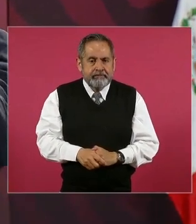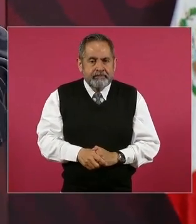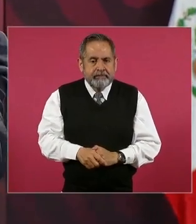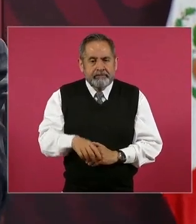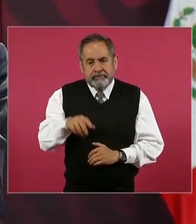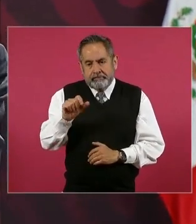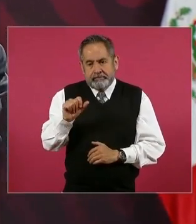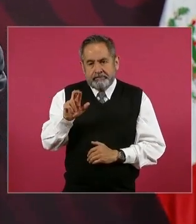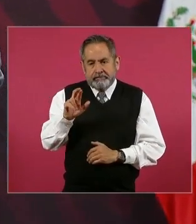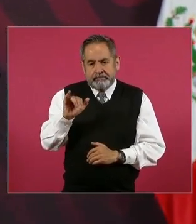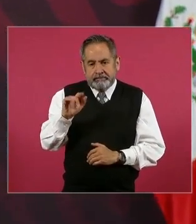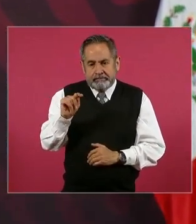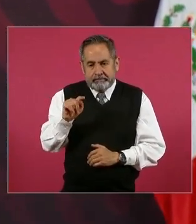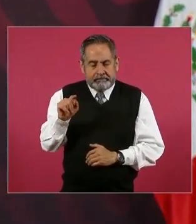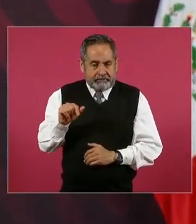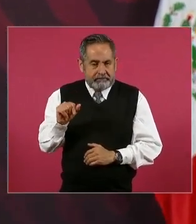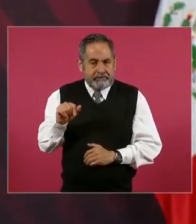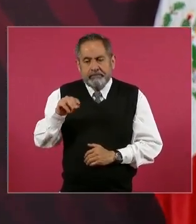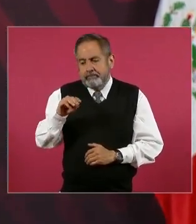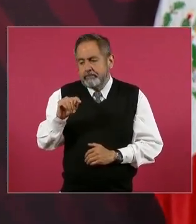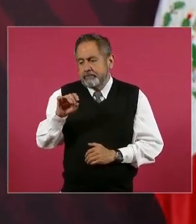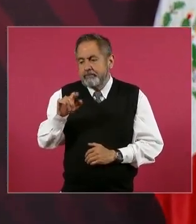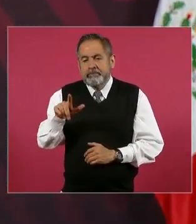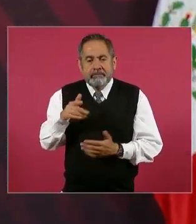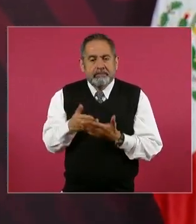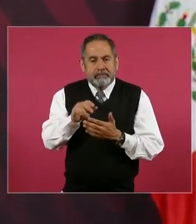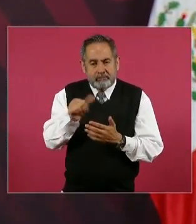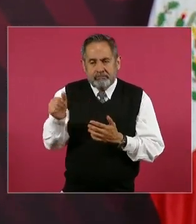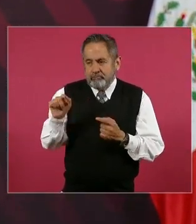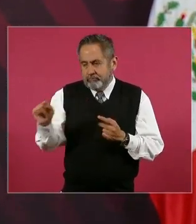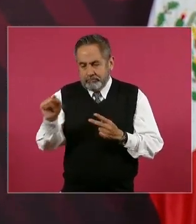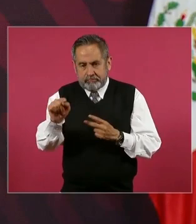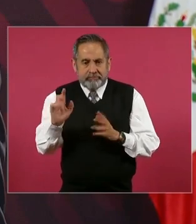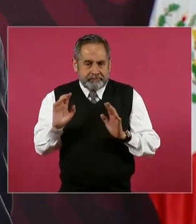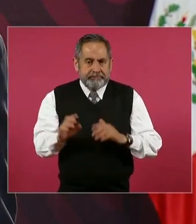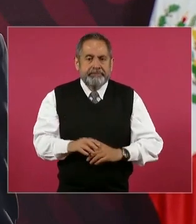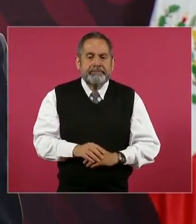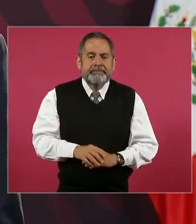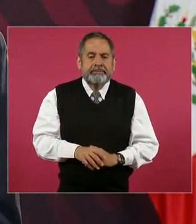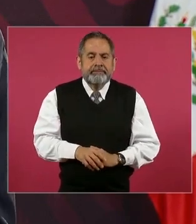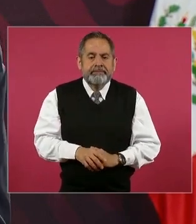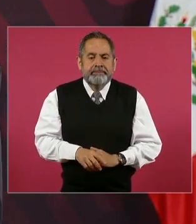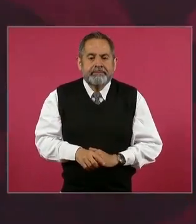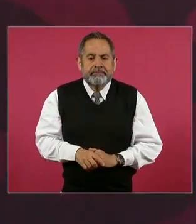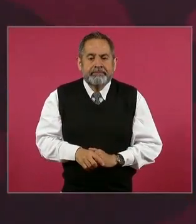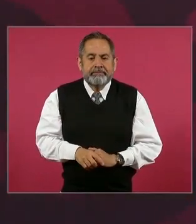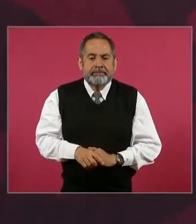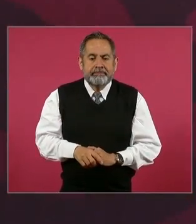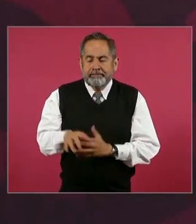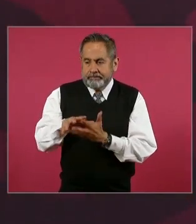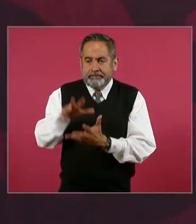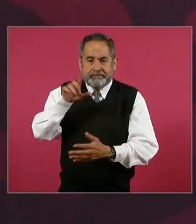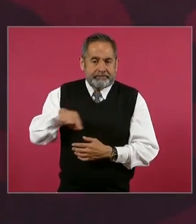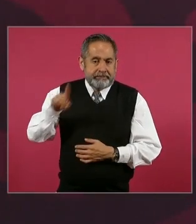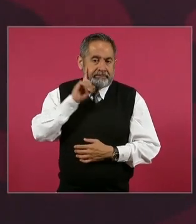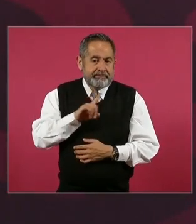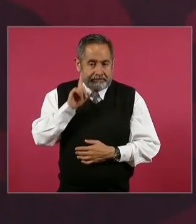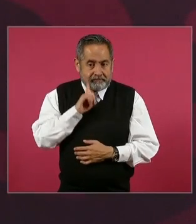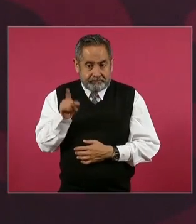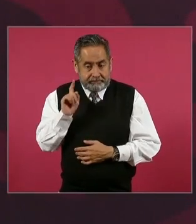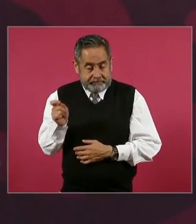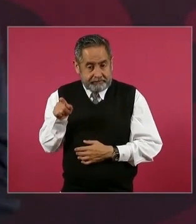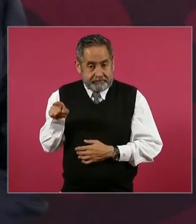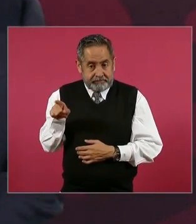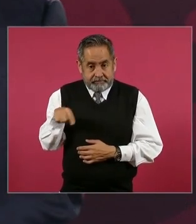Ariana Montiel os están ahora ya en el gobierno la mayoría mujeres